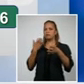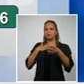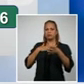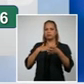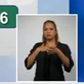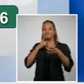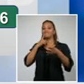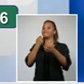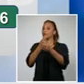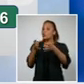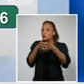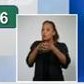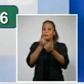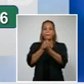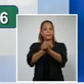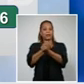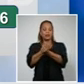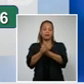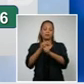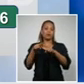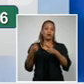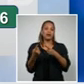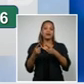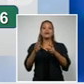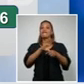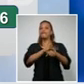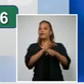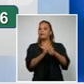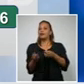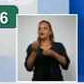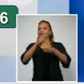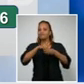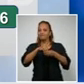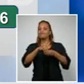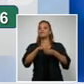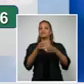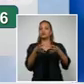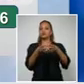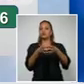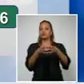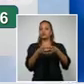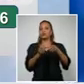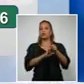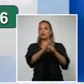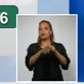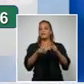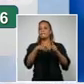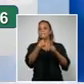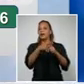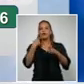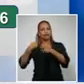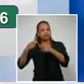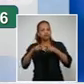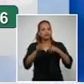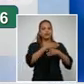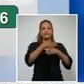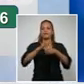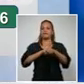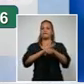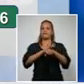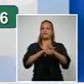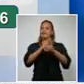riesgo por lo tórpido de la evolución que pueden tener. Pero bueno, de todas formas es una cifra muy